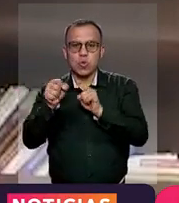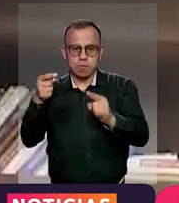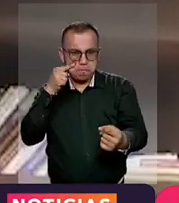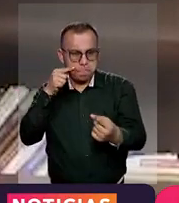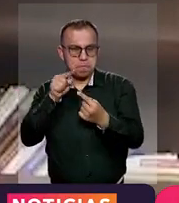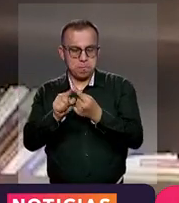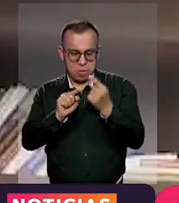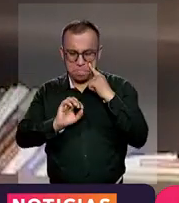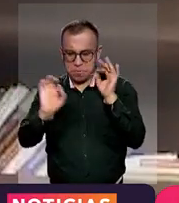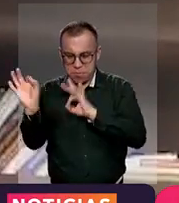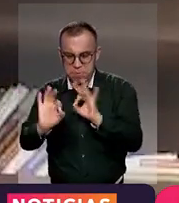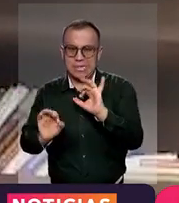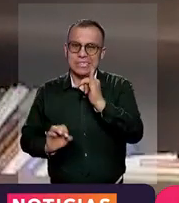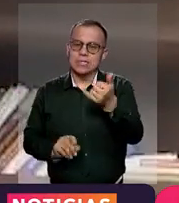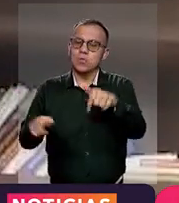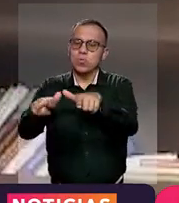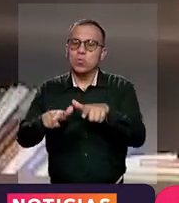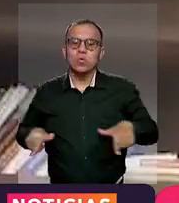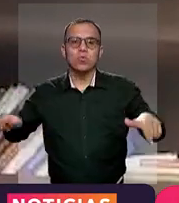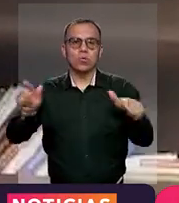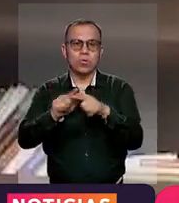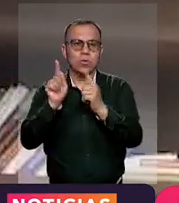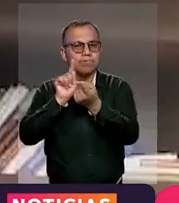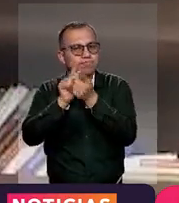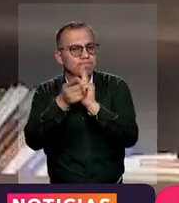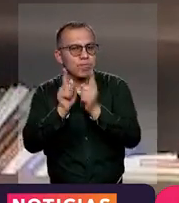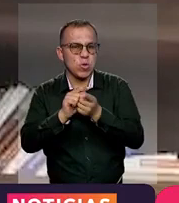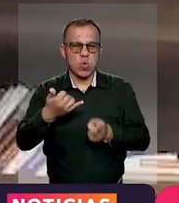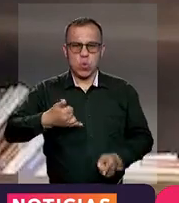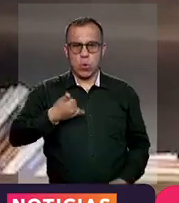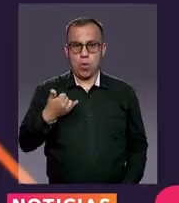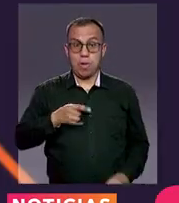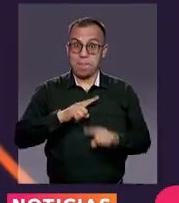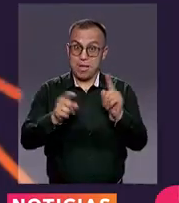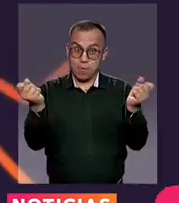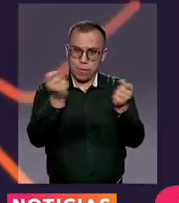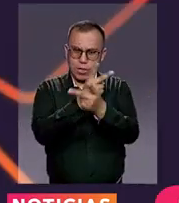prioridad, para que sea un lugar de encuentro de nuestros jóvenes, sino que sea un lugar de